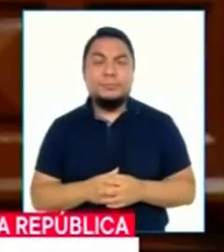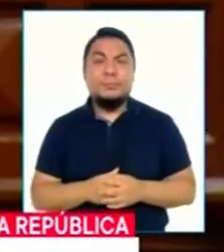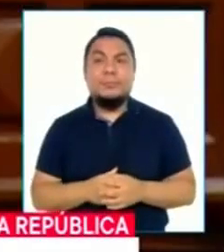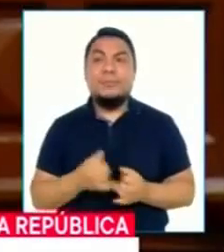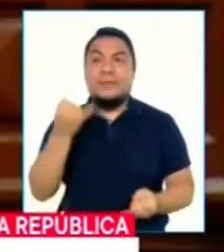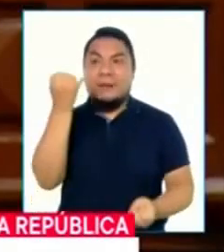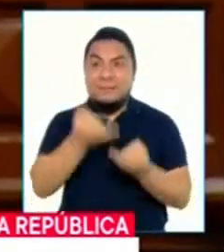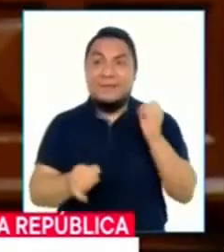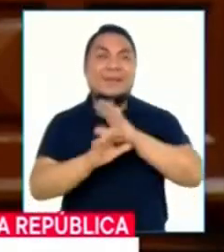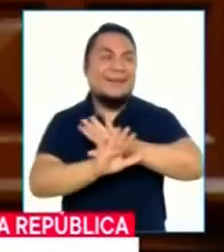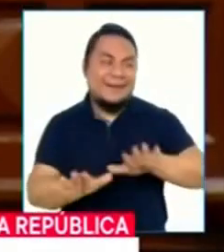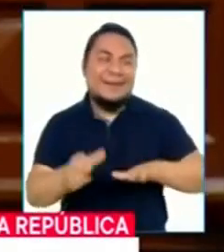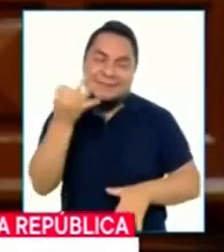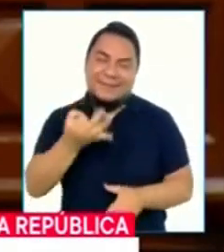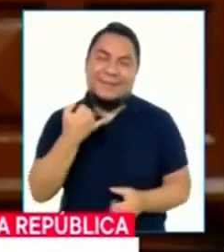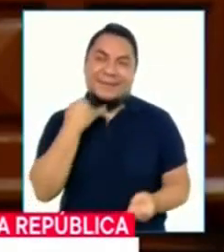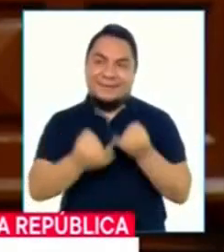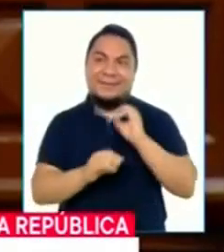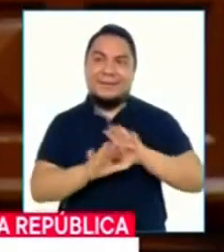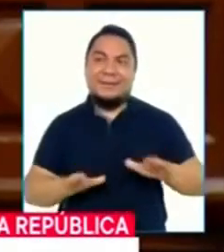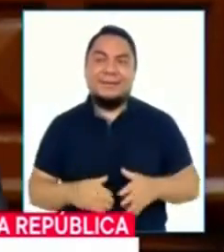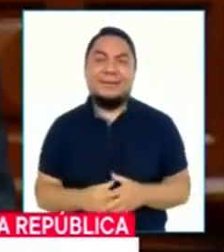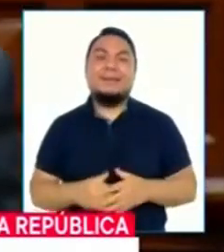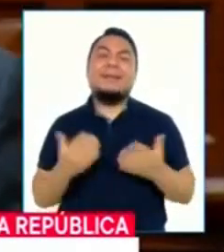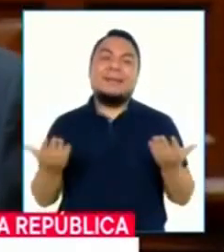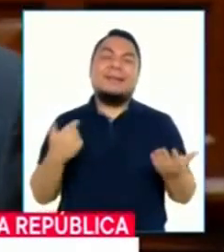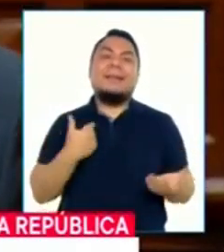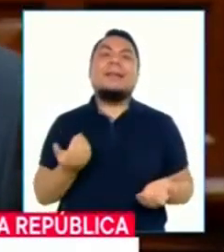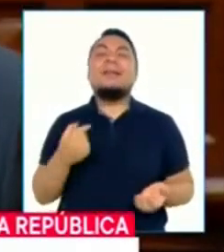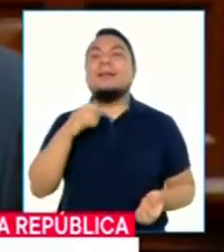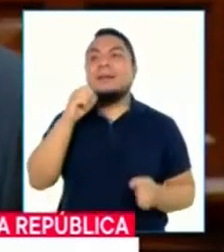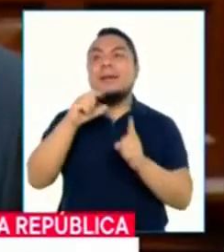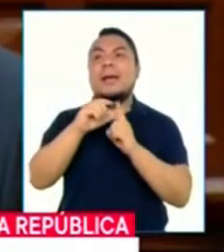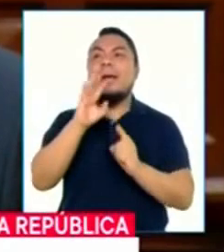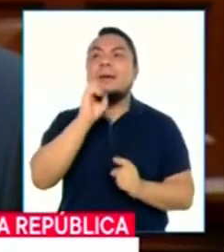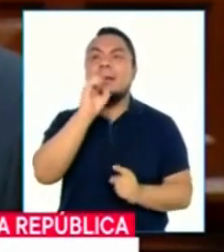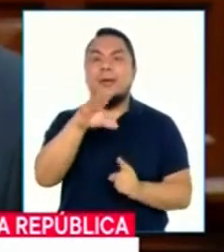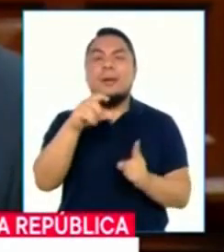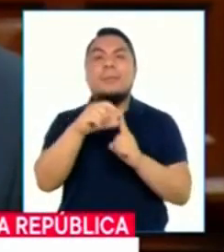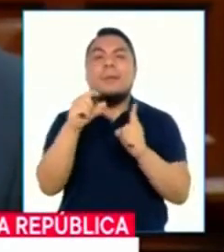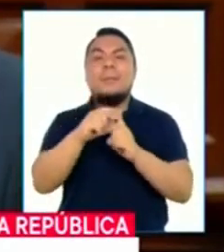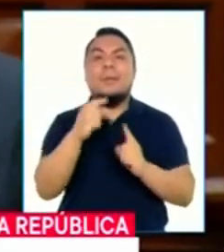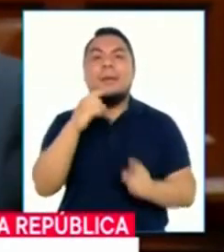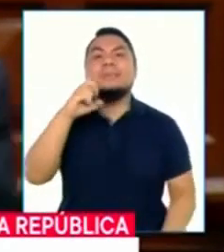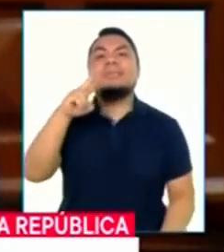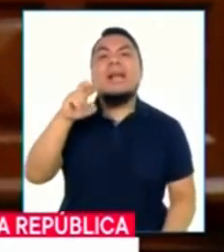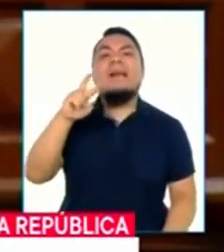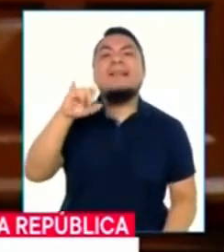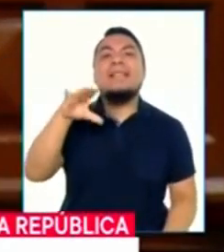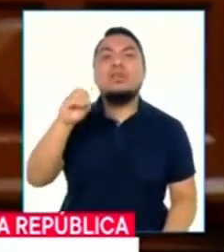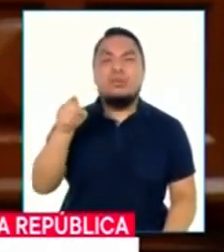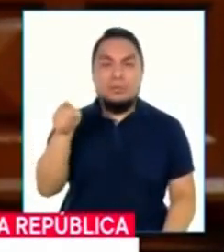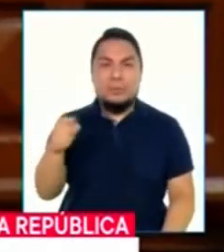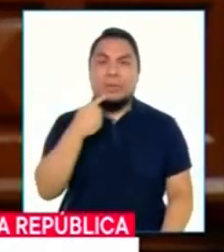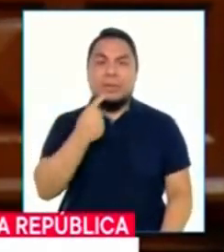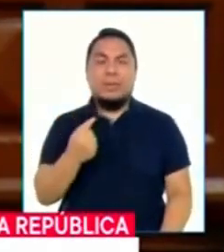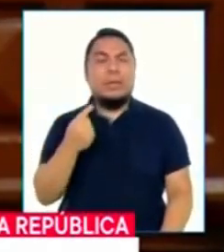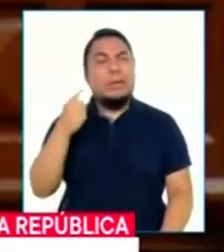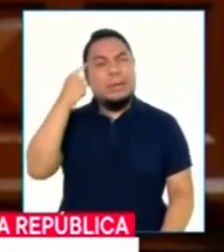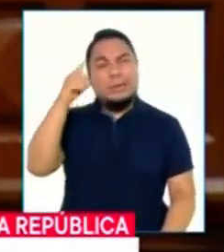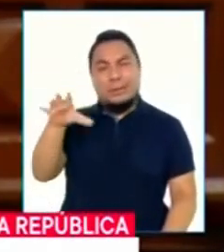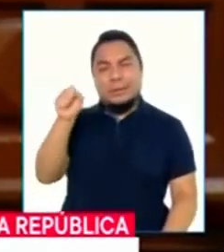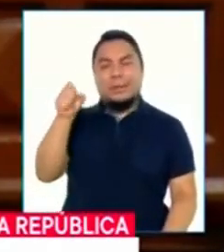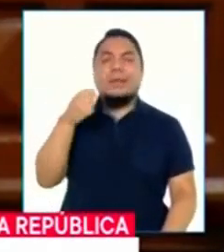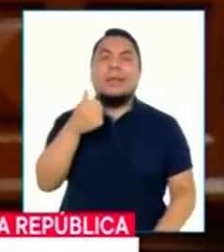Y termino ahora, sí, queridos amigos, citando unas palabras de César Vallejo, que creo que ilustran